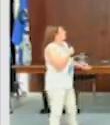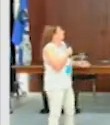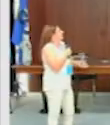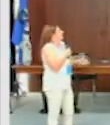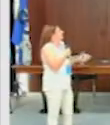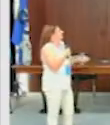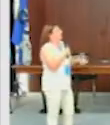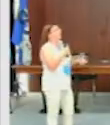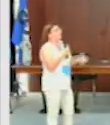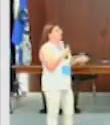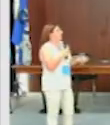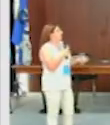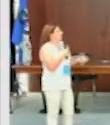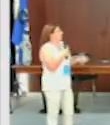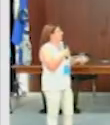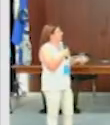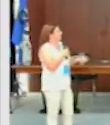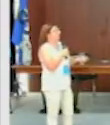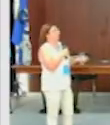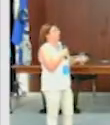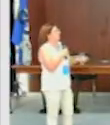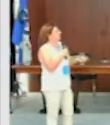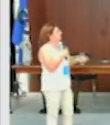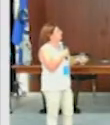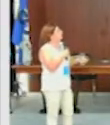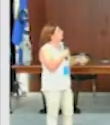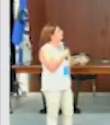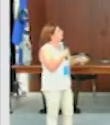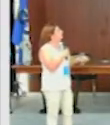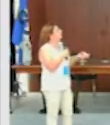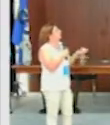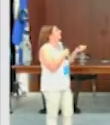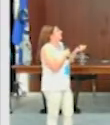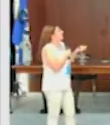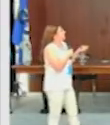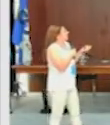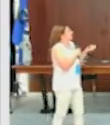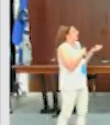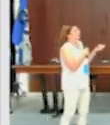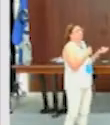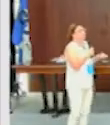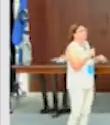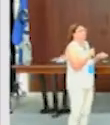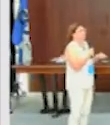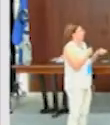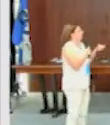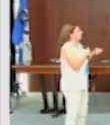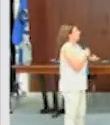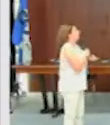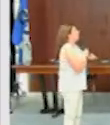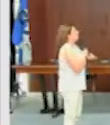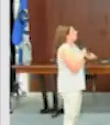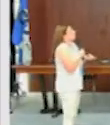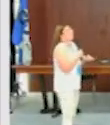es necesario para llevar la conducción de la entrevista en el momento. Siempre el médico debe tener buena actitud,